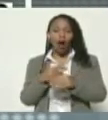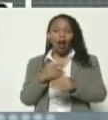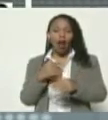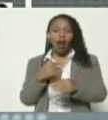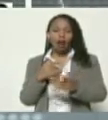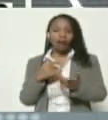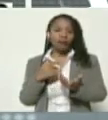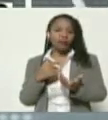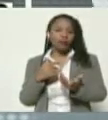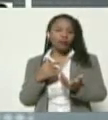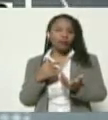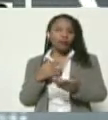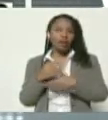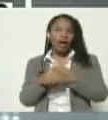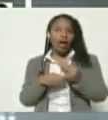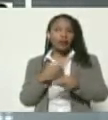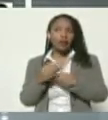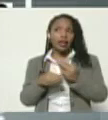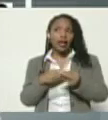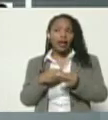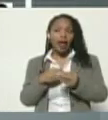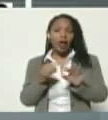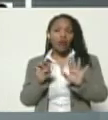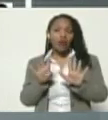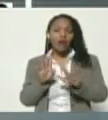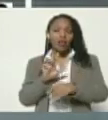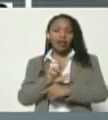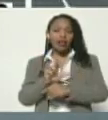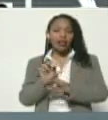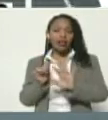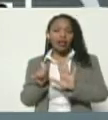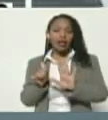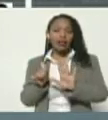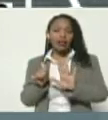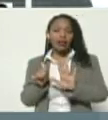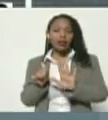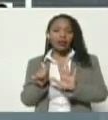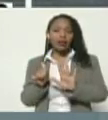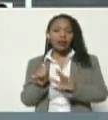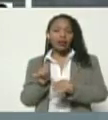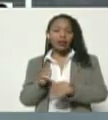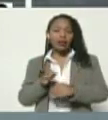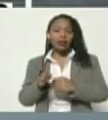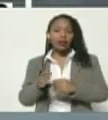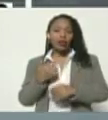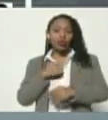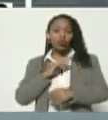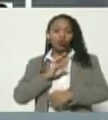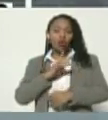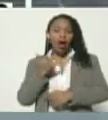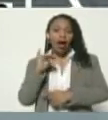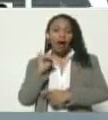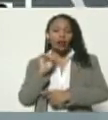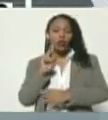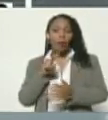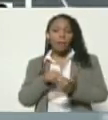de las 9 y 36, tenemos nosotros